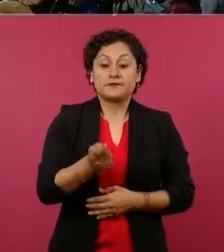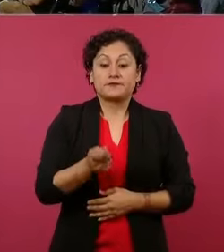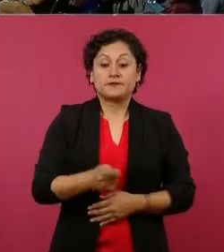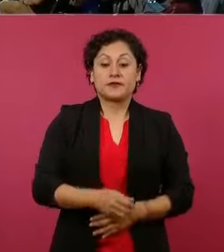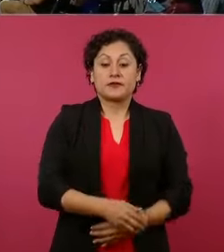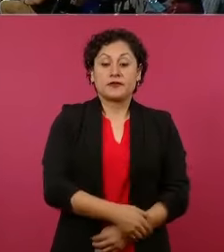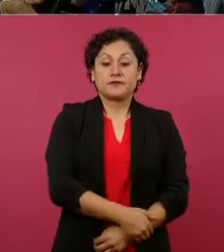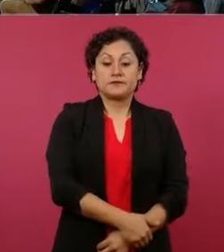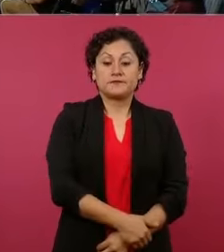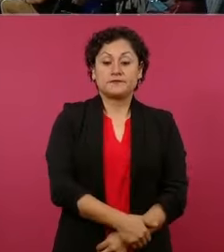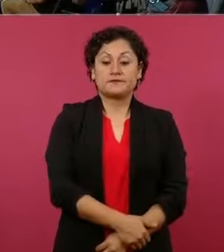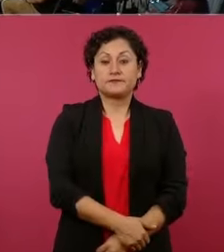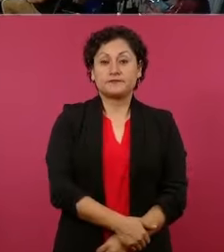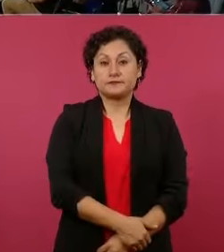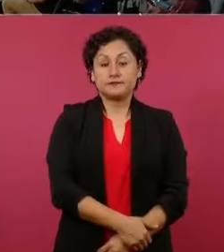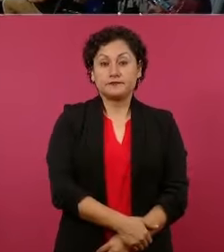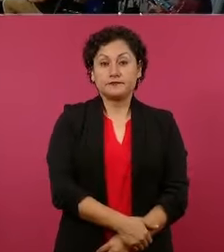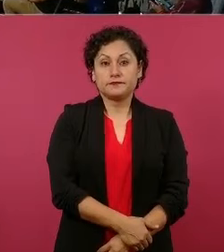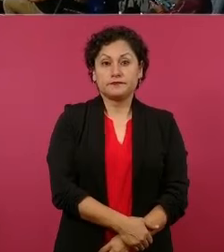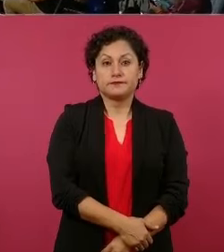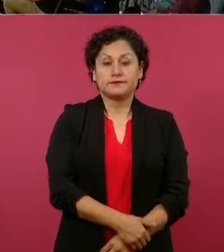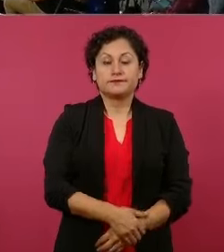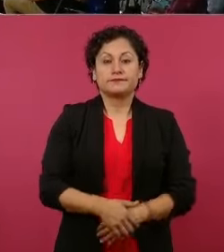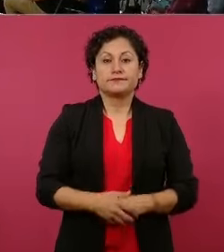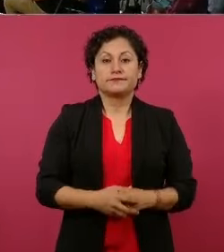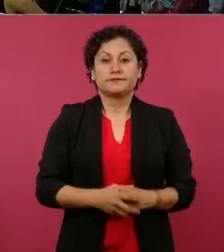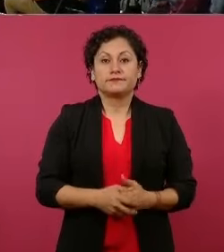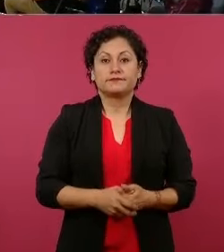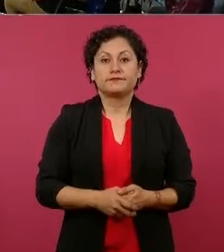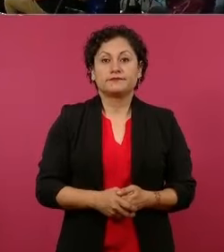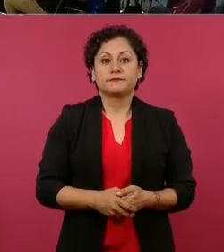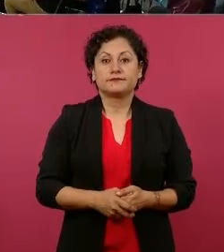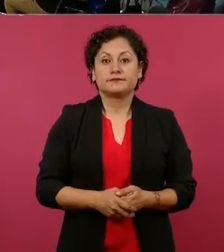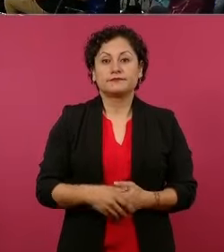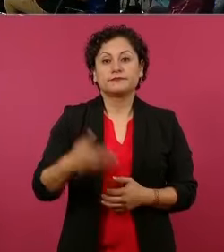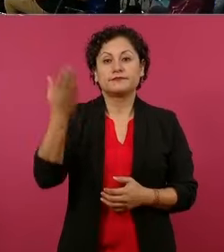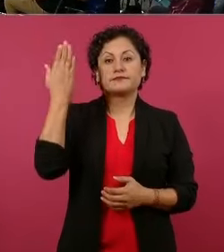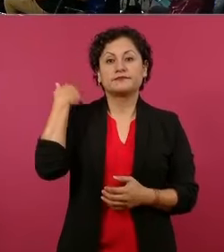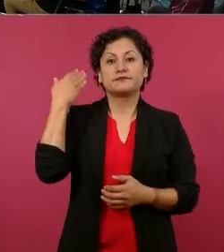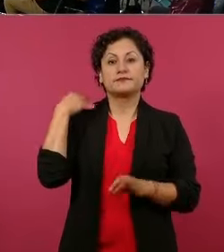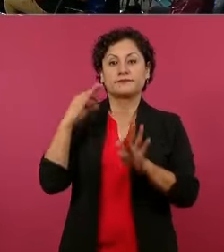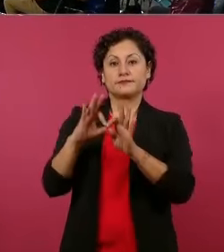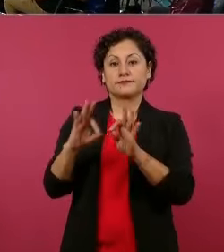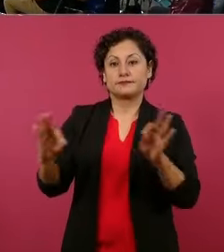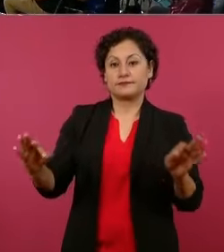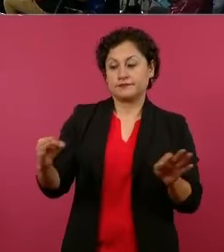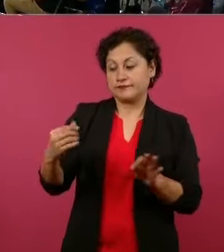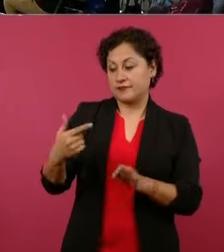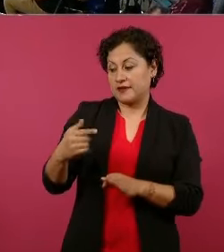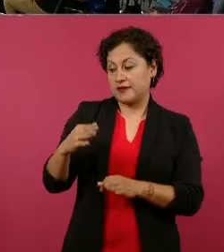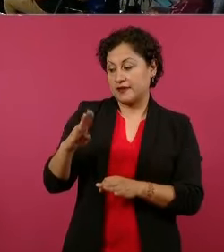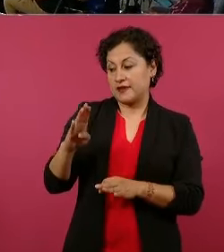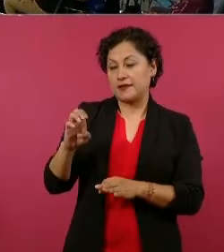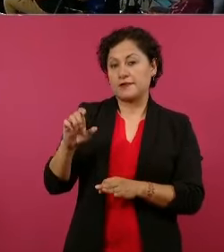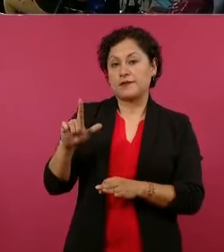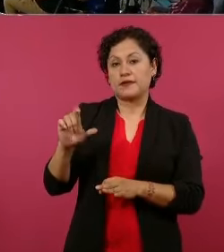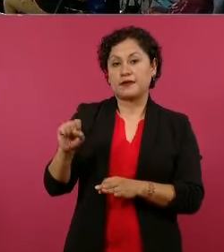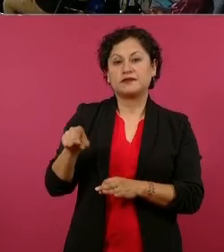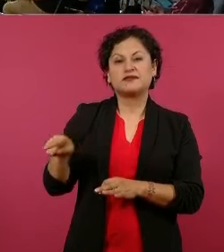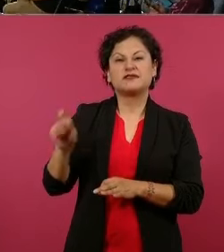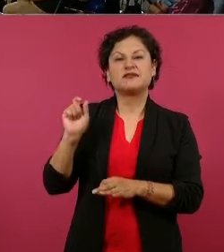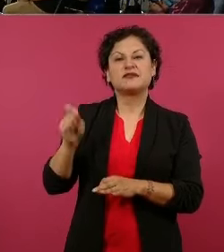solo la máxima de de gevels de que la